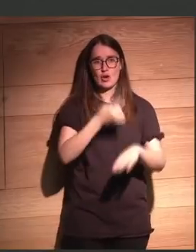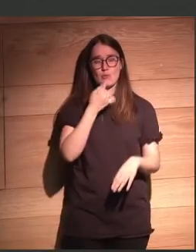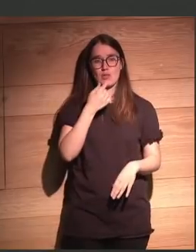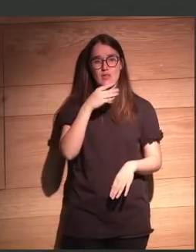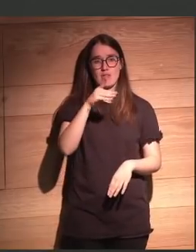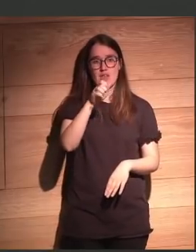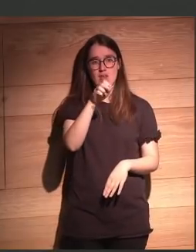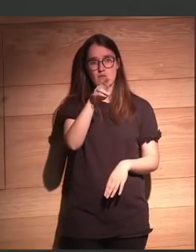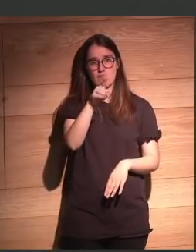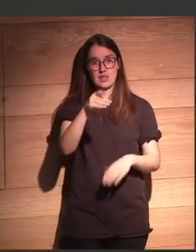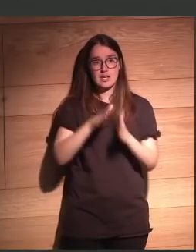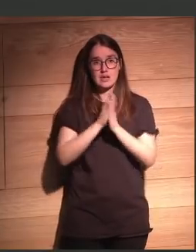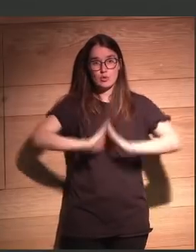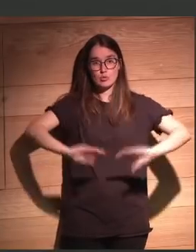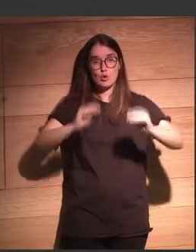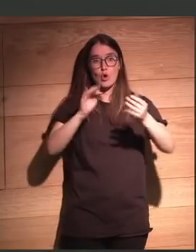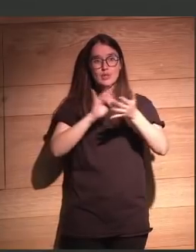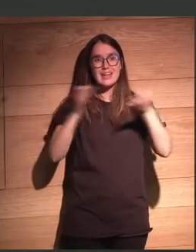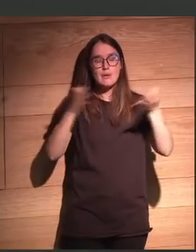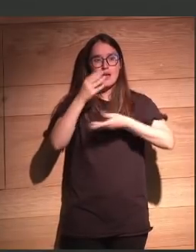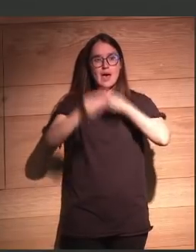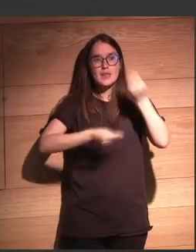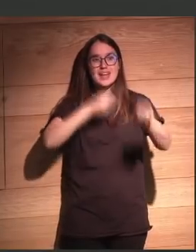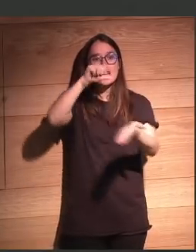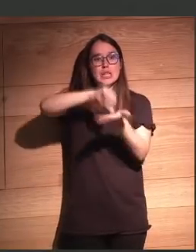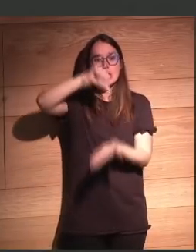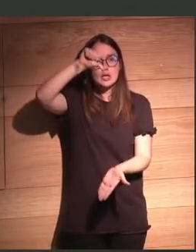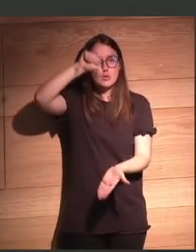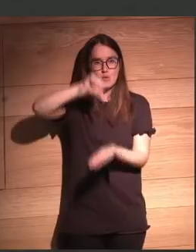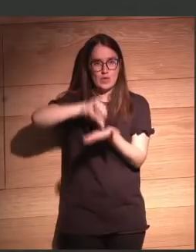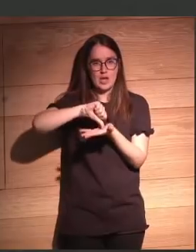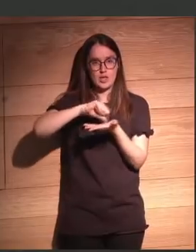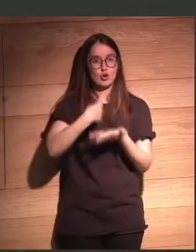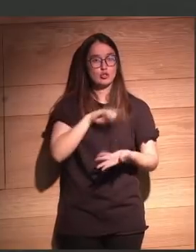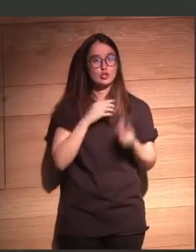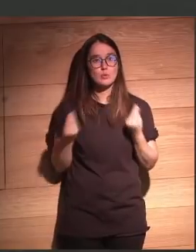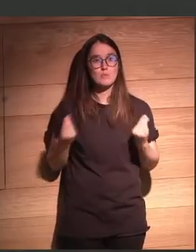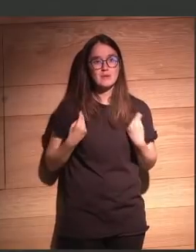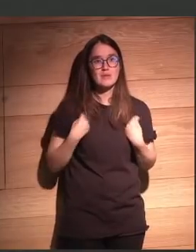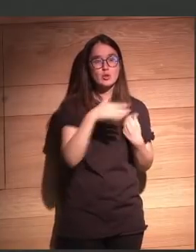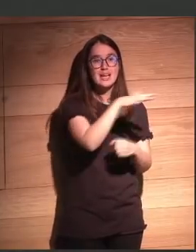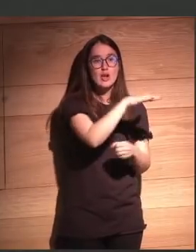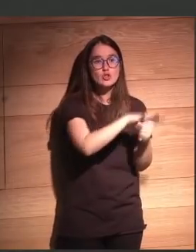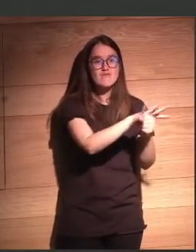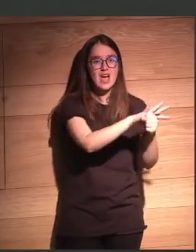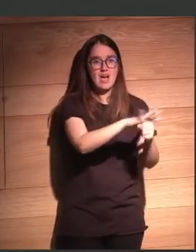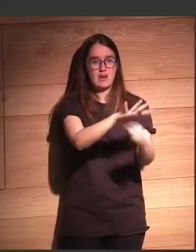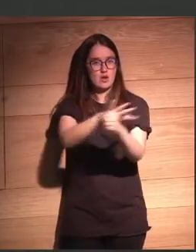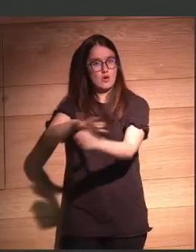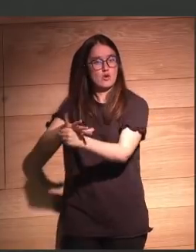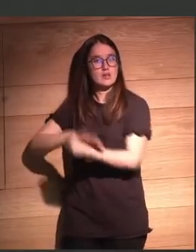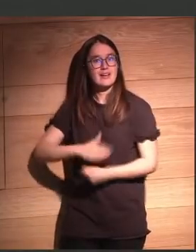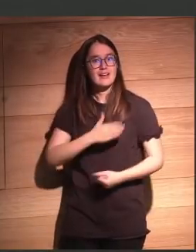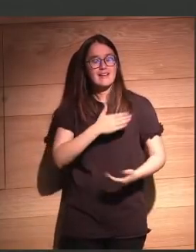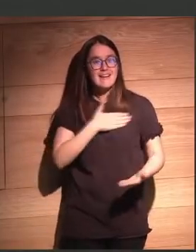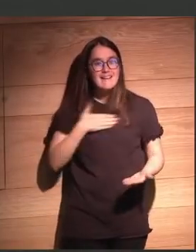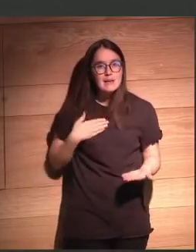David en su libro, tenemos que hacer la ciudad. Nosotros vivimos en los barrios. Queremos hacer la